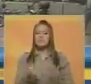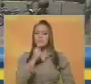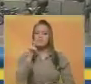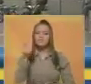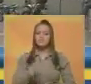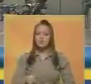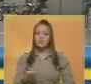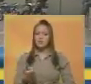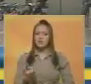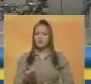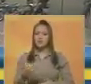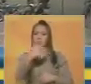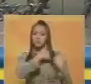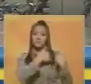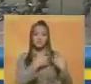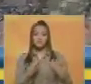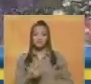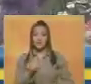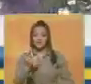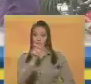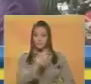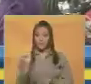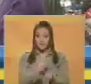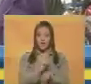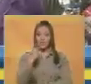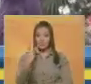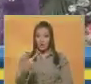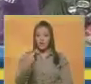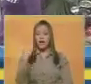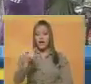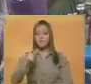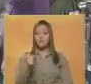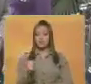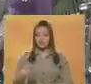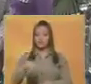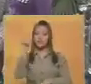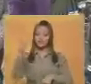Por este caso hay tres personas aprehendidas, dos de ellas capturadas por efectivos de la Policía Nacional.